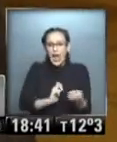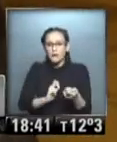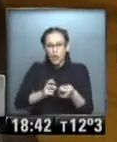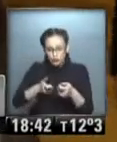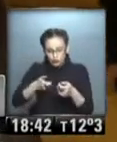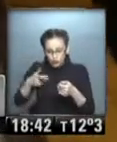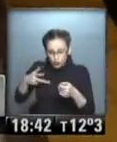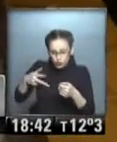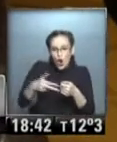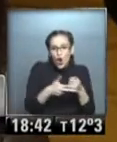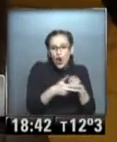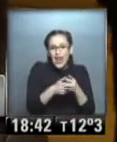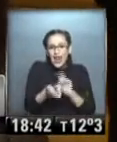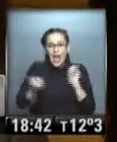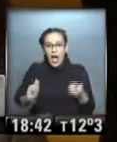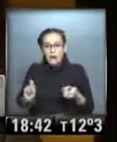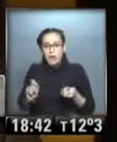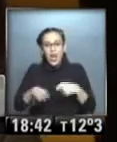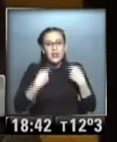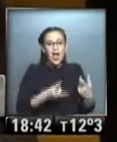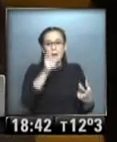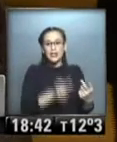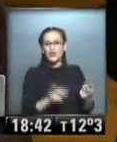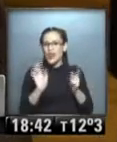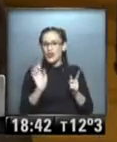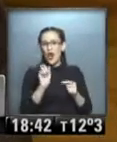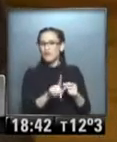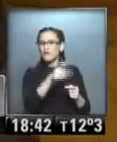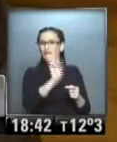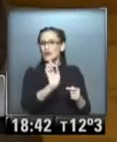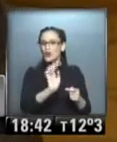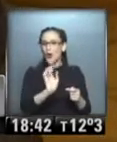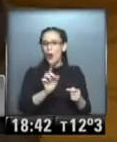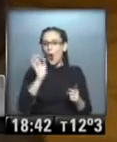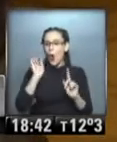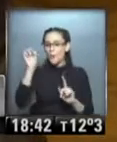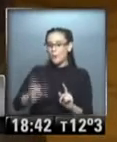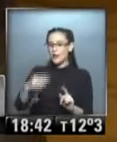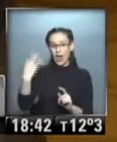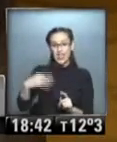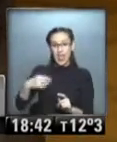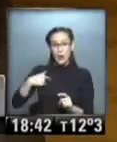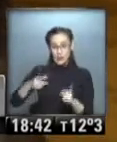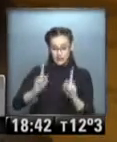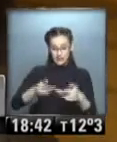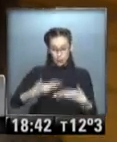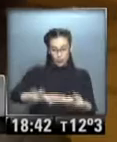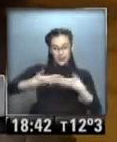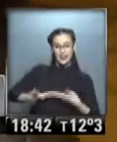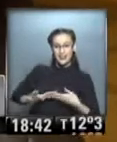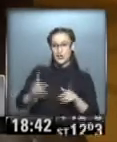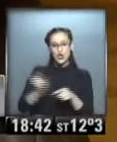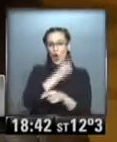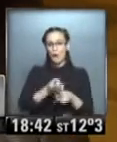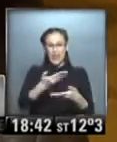dado troquel a personas que no correspondían y las personas que tenían que recibir el troquel no lo pudieron